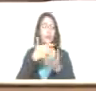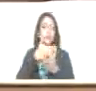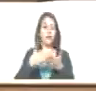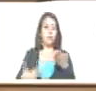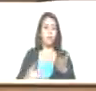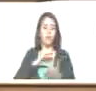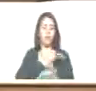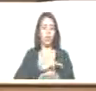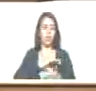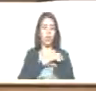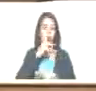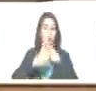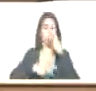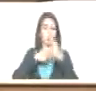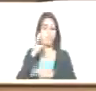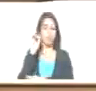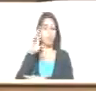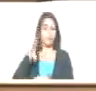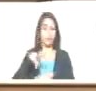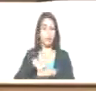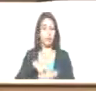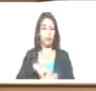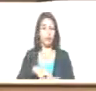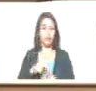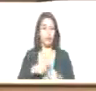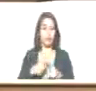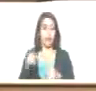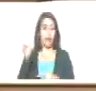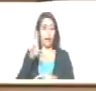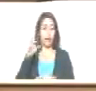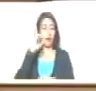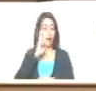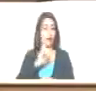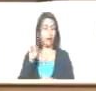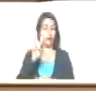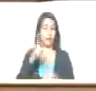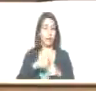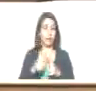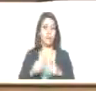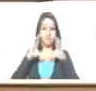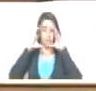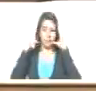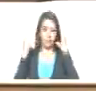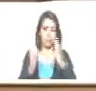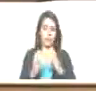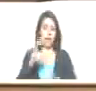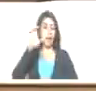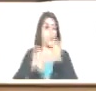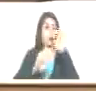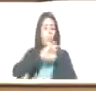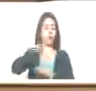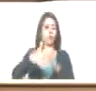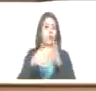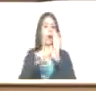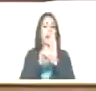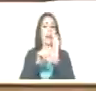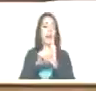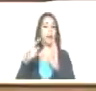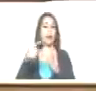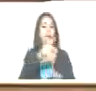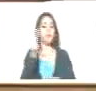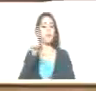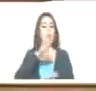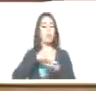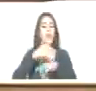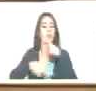Interior de la Asamblea Nacional de la República Bolivariana de Venezuela se aboque a la revisión de todas las leyes existentes en Venezuela contra la